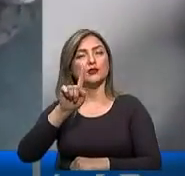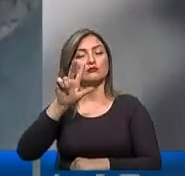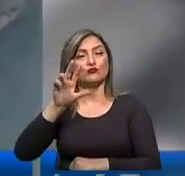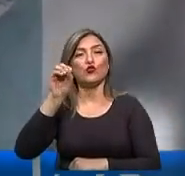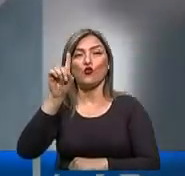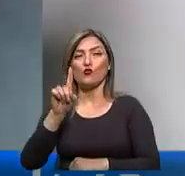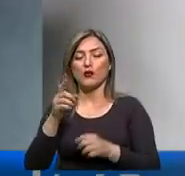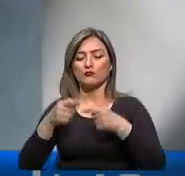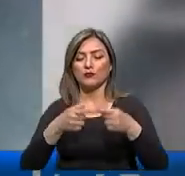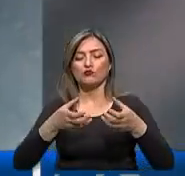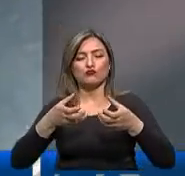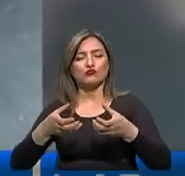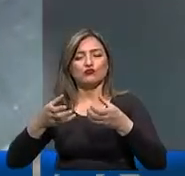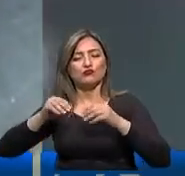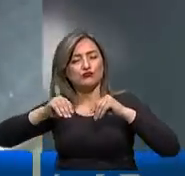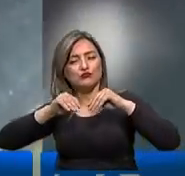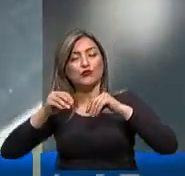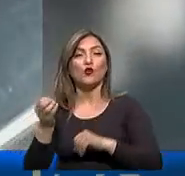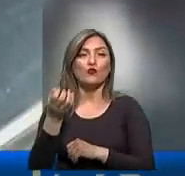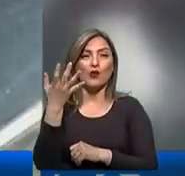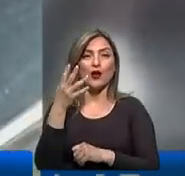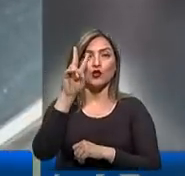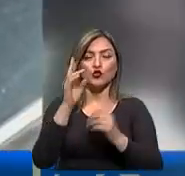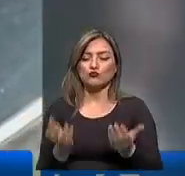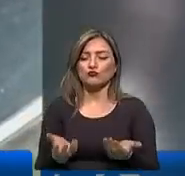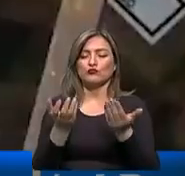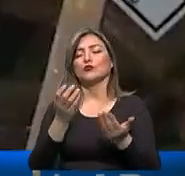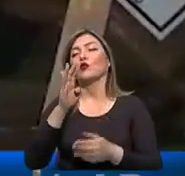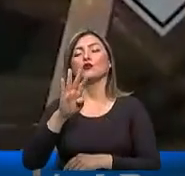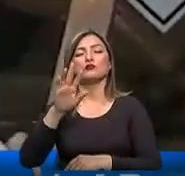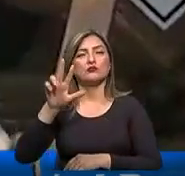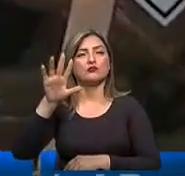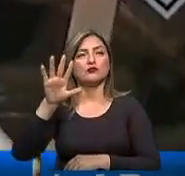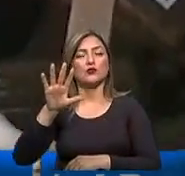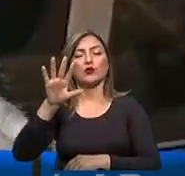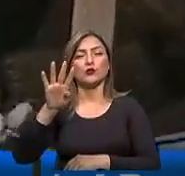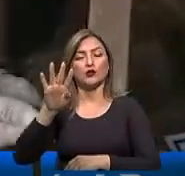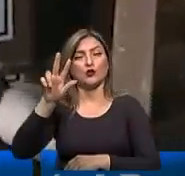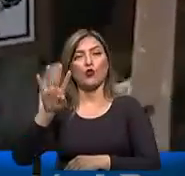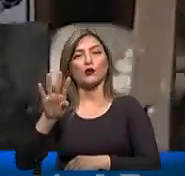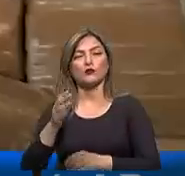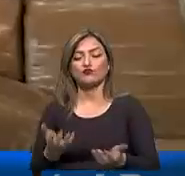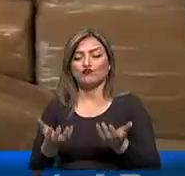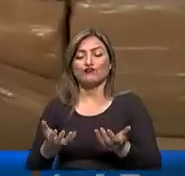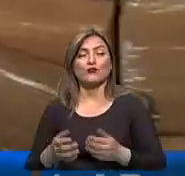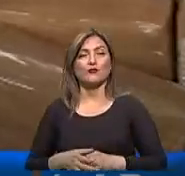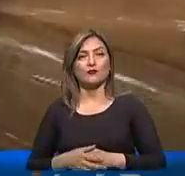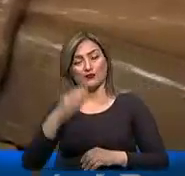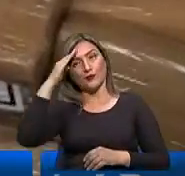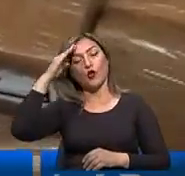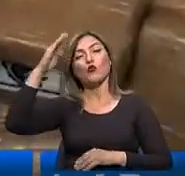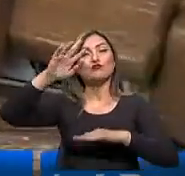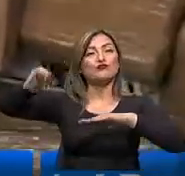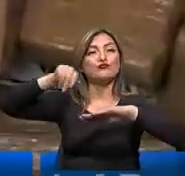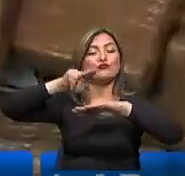con una sustancia blanquecina, en total 2 toneladas, 434 kilos y 100 gramos. Según la Policía